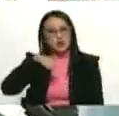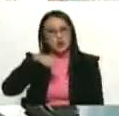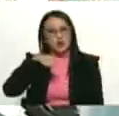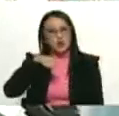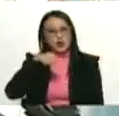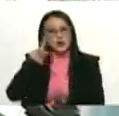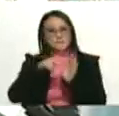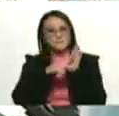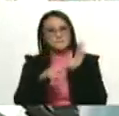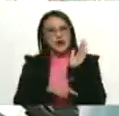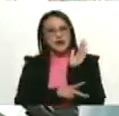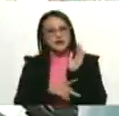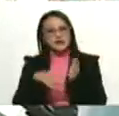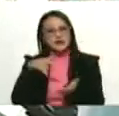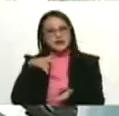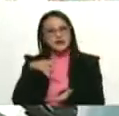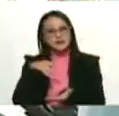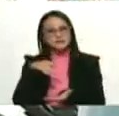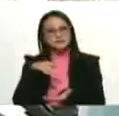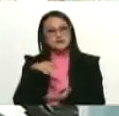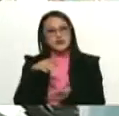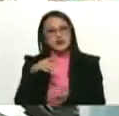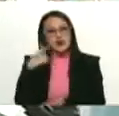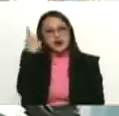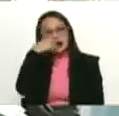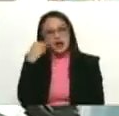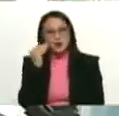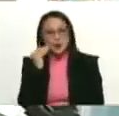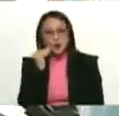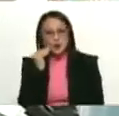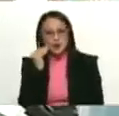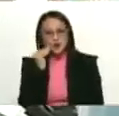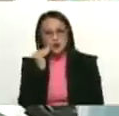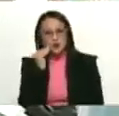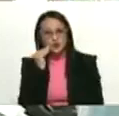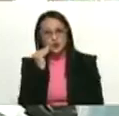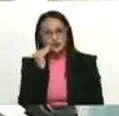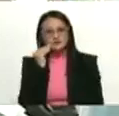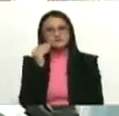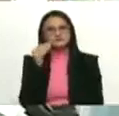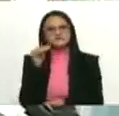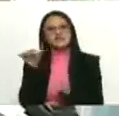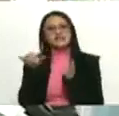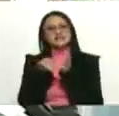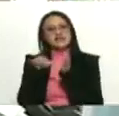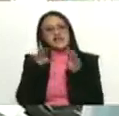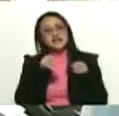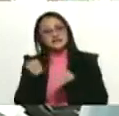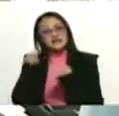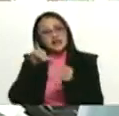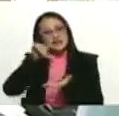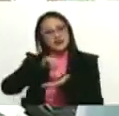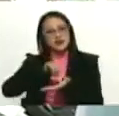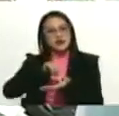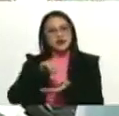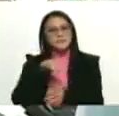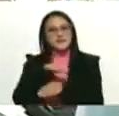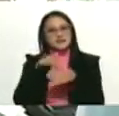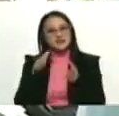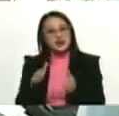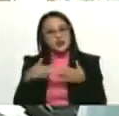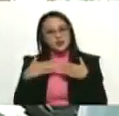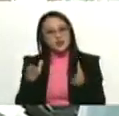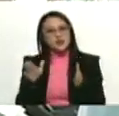en Parque Carabobo, en la Plaza Parque Carabobo, frente a la sede central del Ministerio Público, aquí en la Avenida México